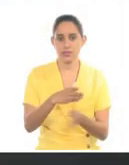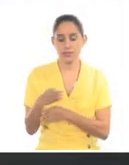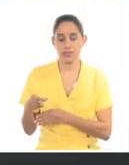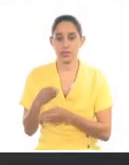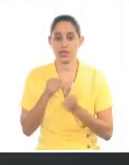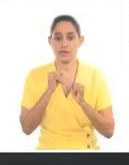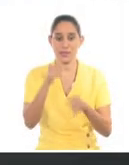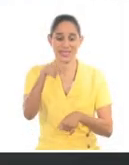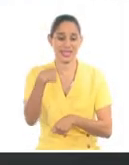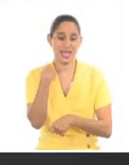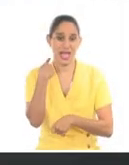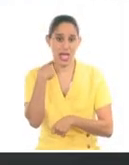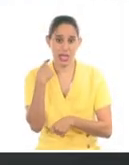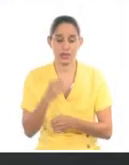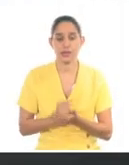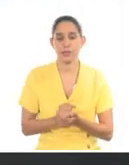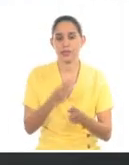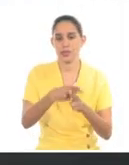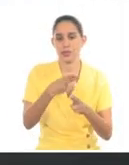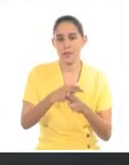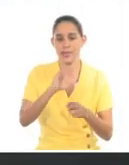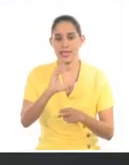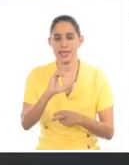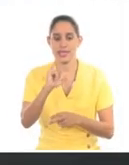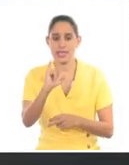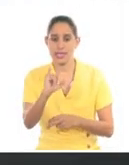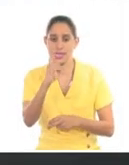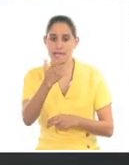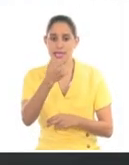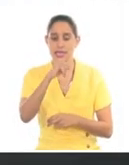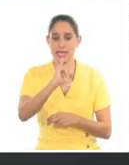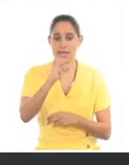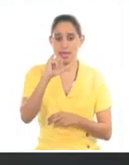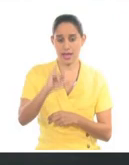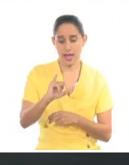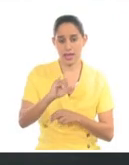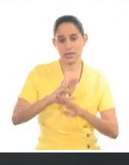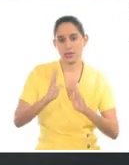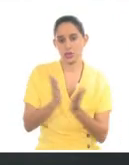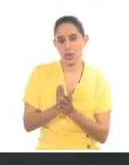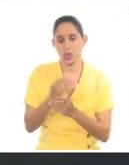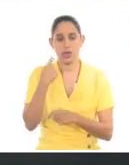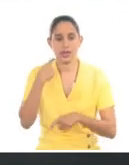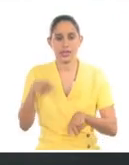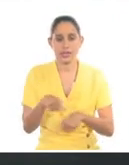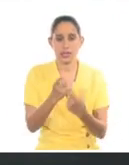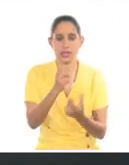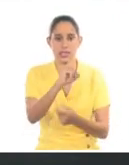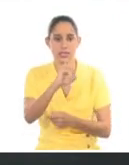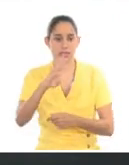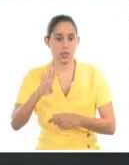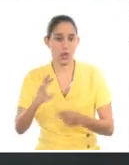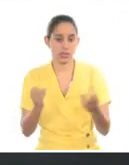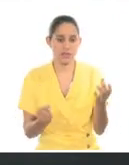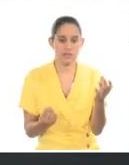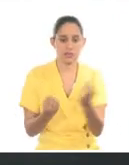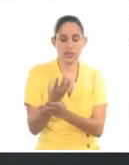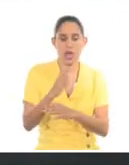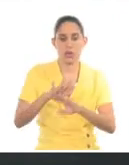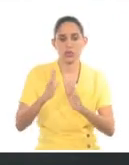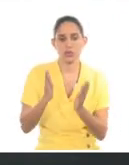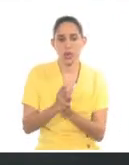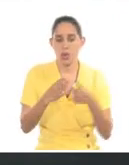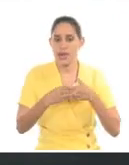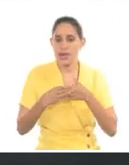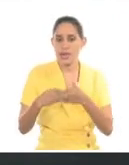año, los estudios de animación del ICAI celebran su aniversario 64 de creados. Es esta la institución líder en la producción de